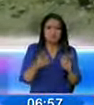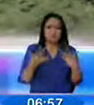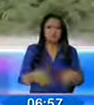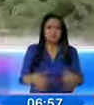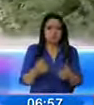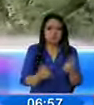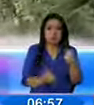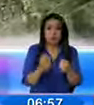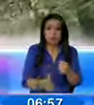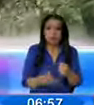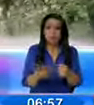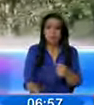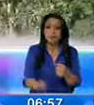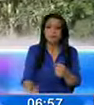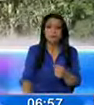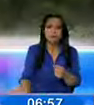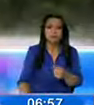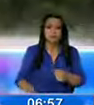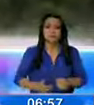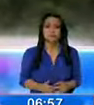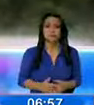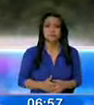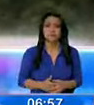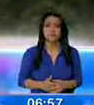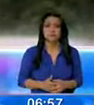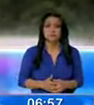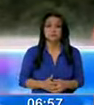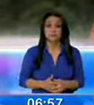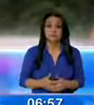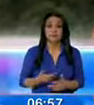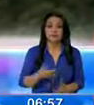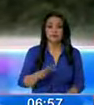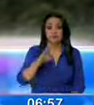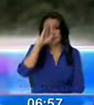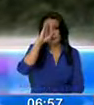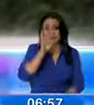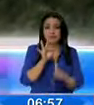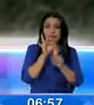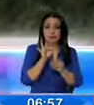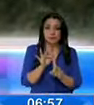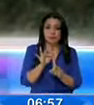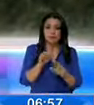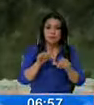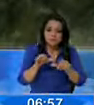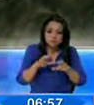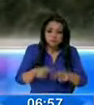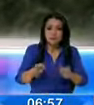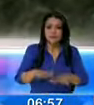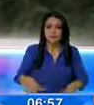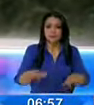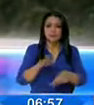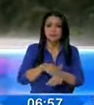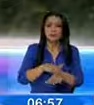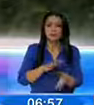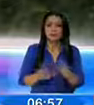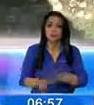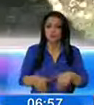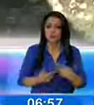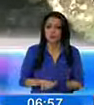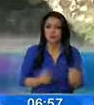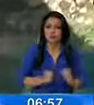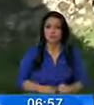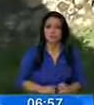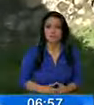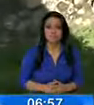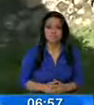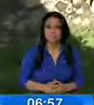el carro estaba en el fondo de la quebrada. La avenida de medicina legal para que haga el peritaje respectivo y poder determinar la causa respectiva.